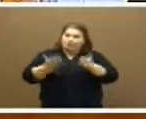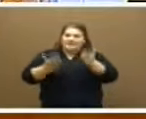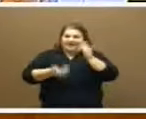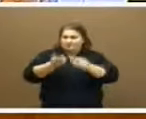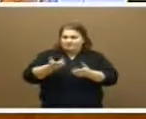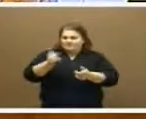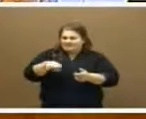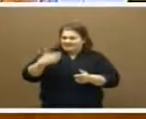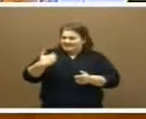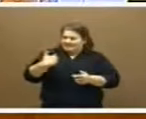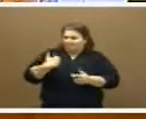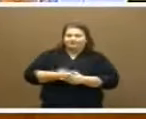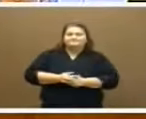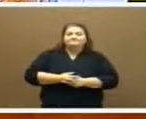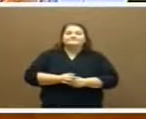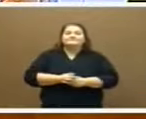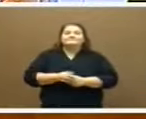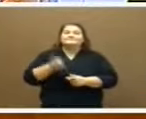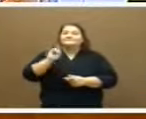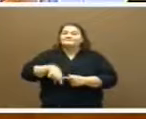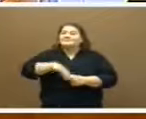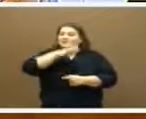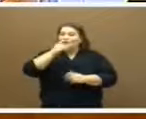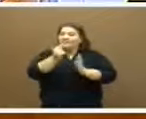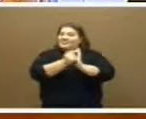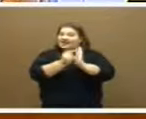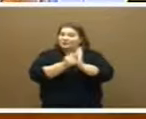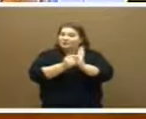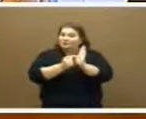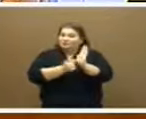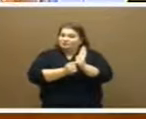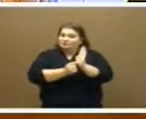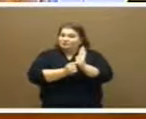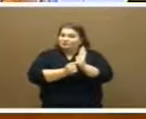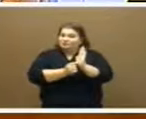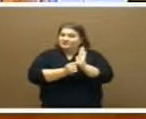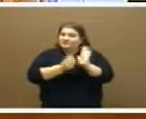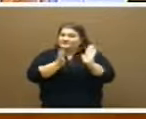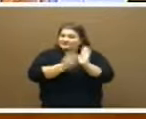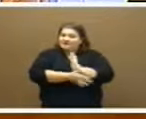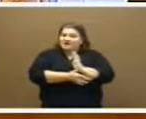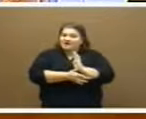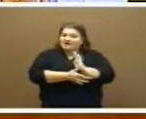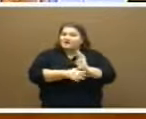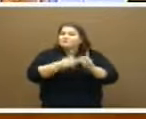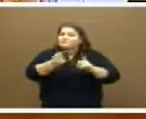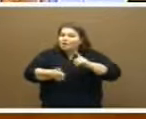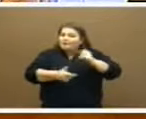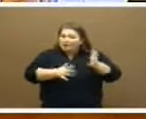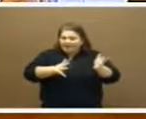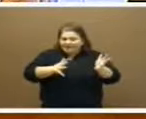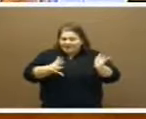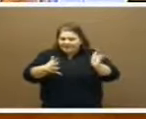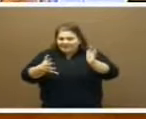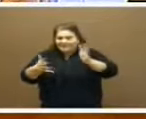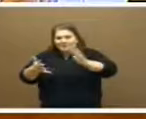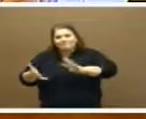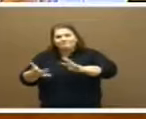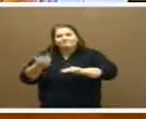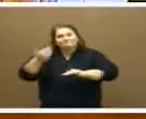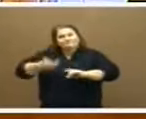anterior. Y, sobre todo, porque son datos que siguen apuntando a un cambio de tendencia que son